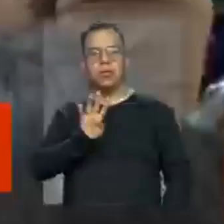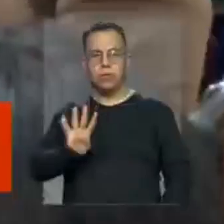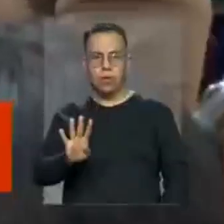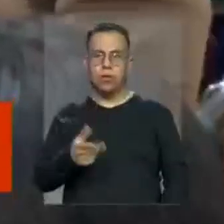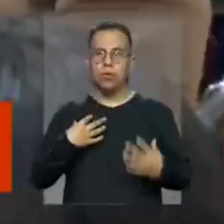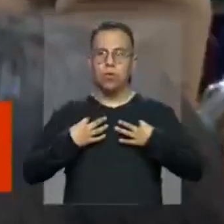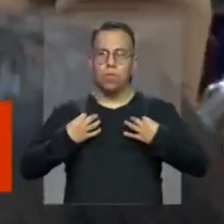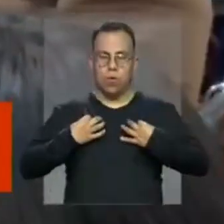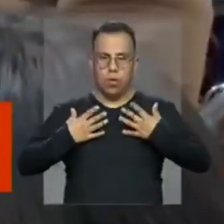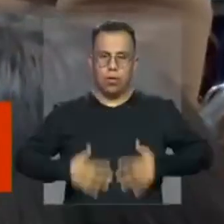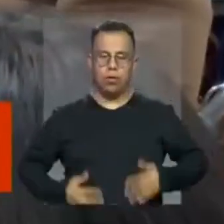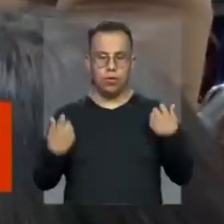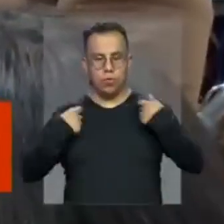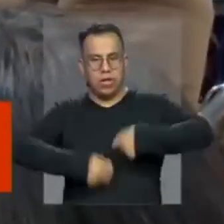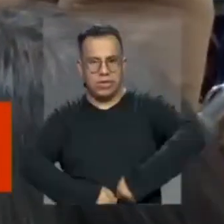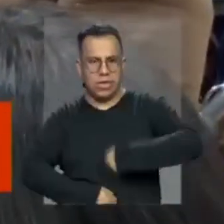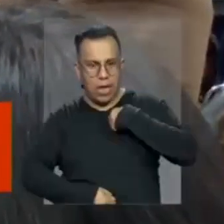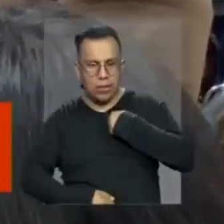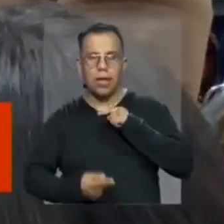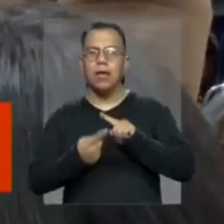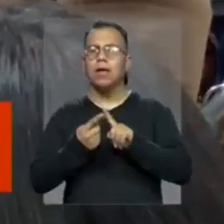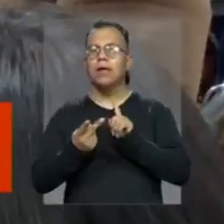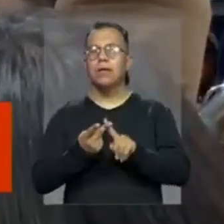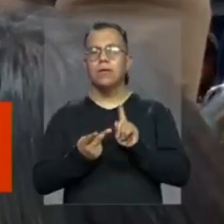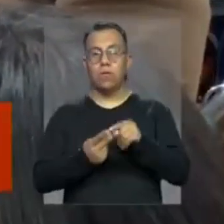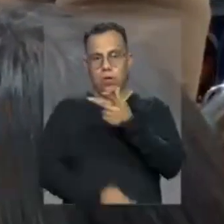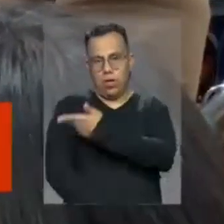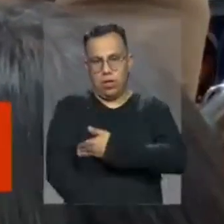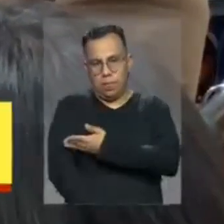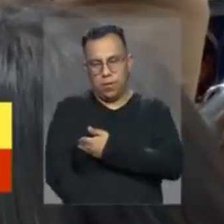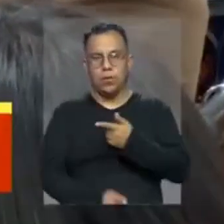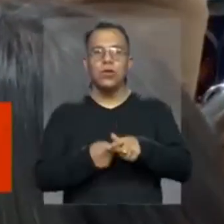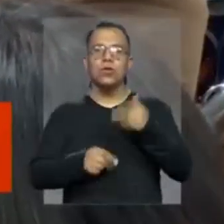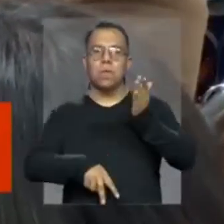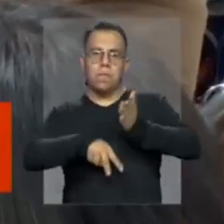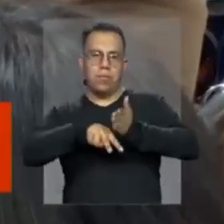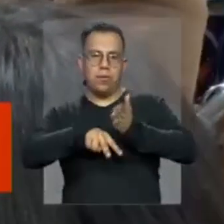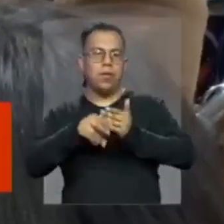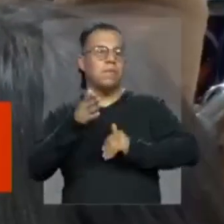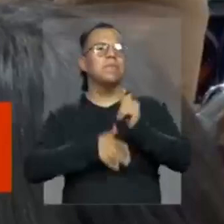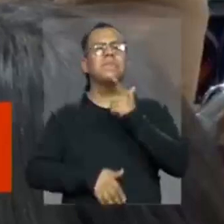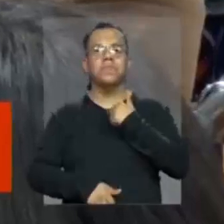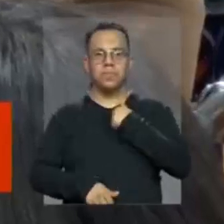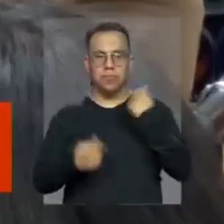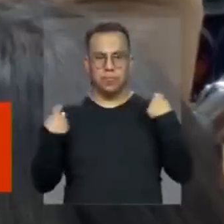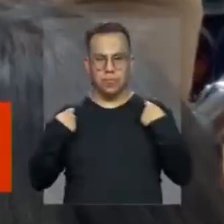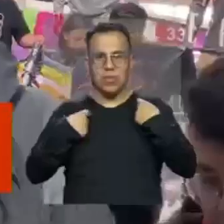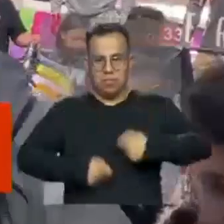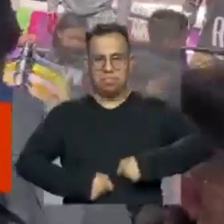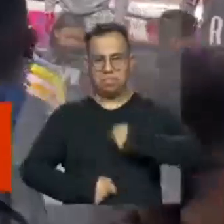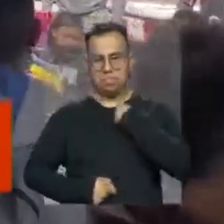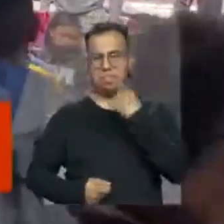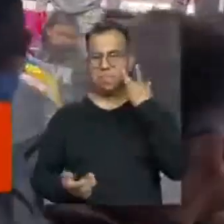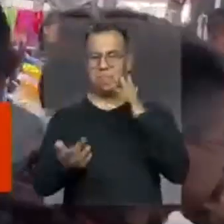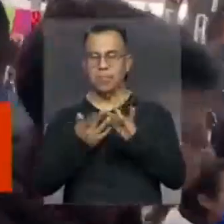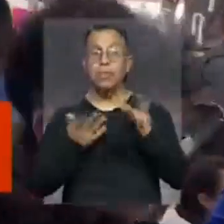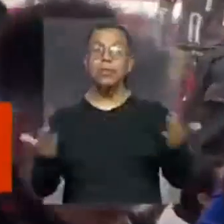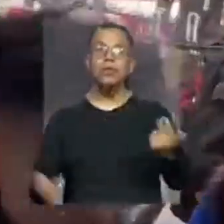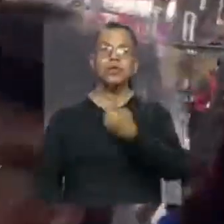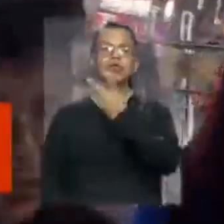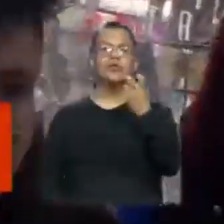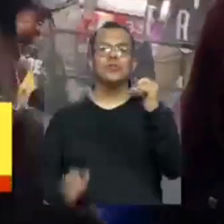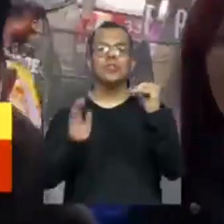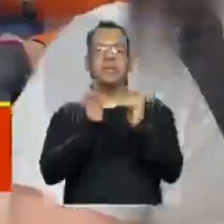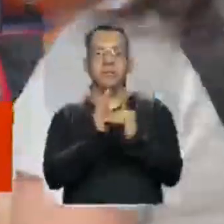Un buzo, un blazer, una camisa y unos pantalones. Lo que más me gustó fue el blazer. Cerca de 200